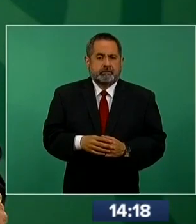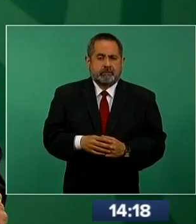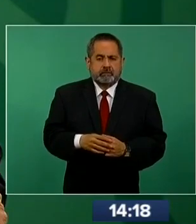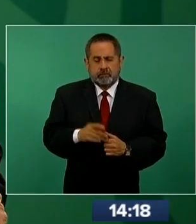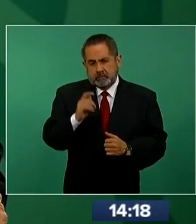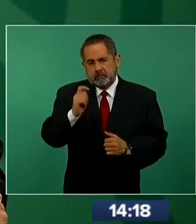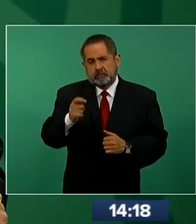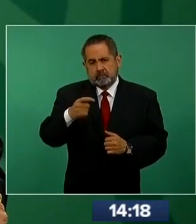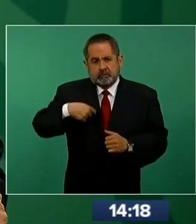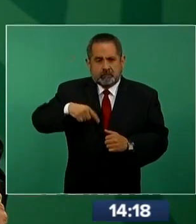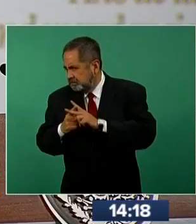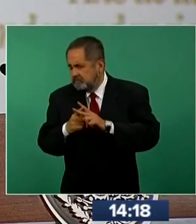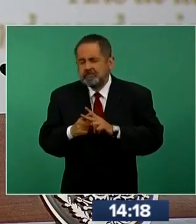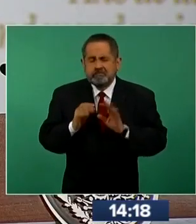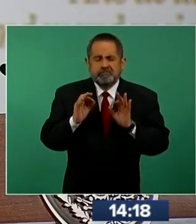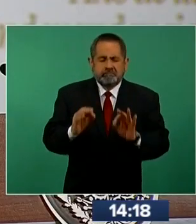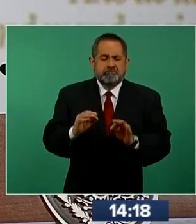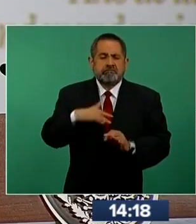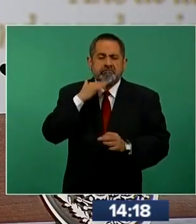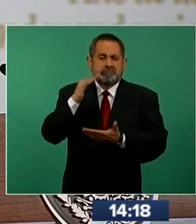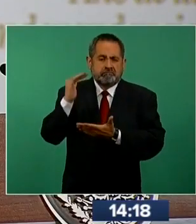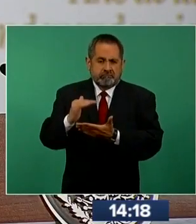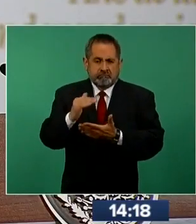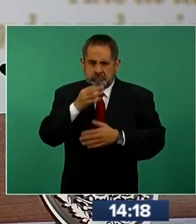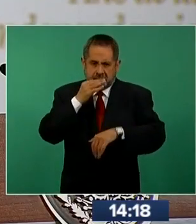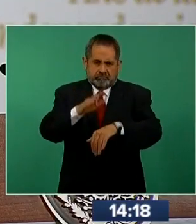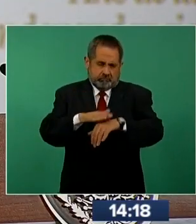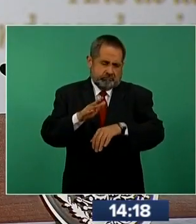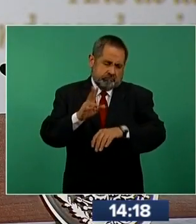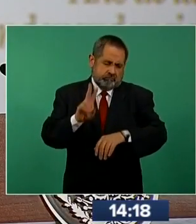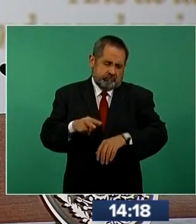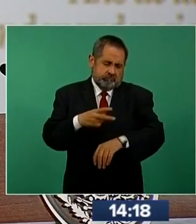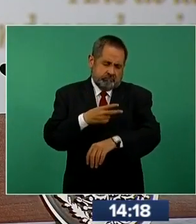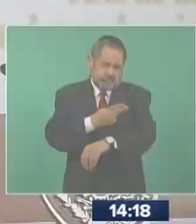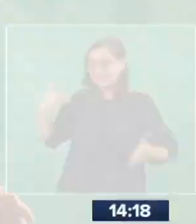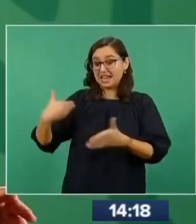de acuerdo a nuestros datos, también para ser honestos.